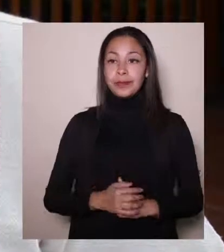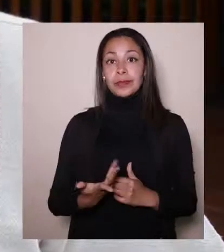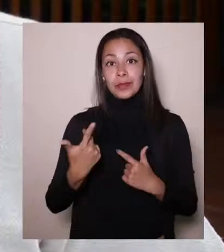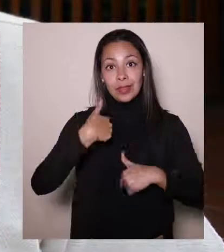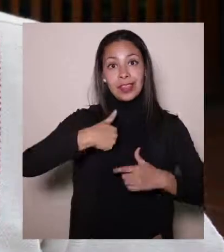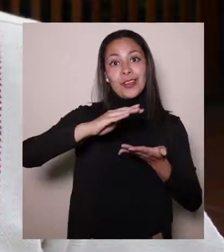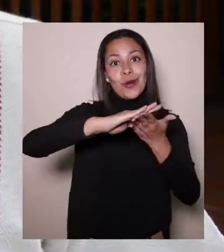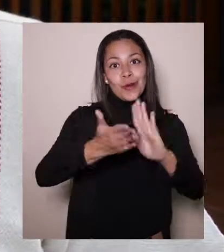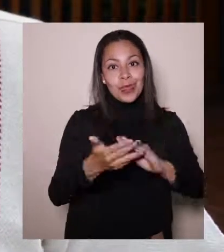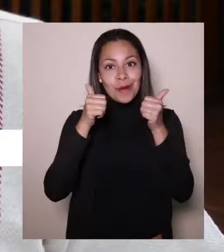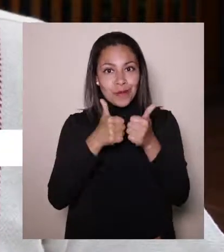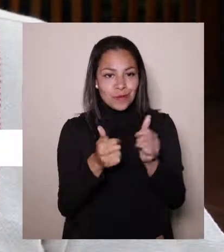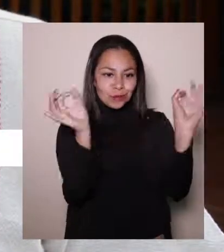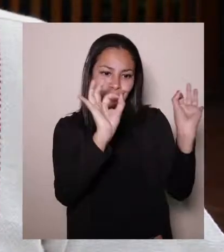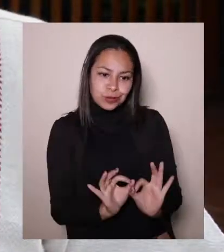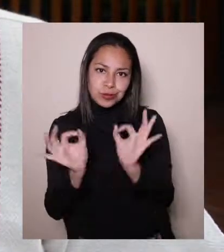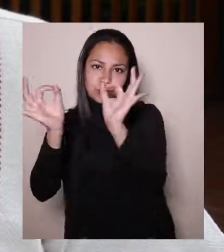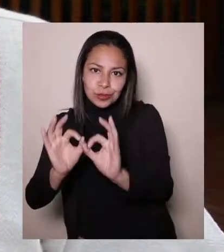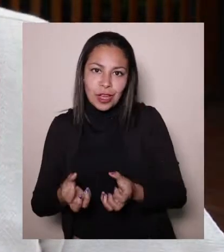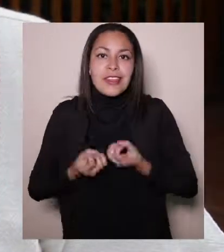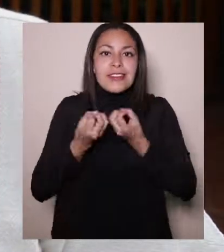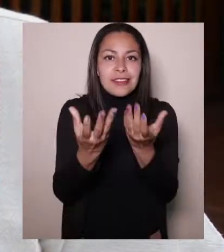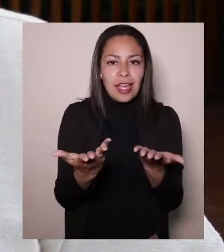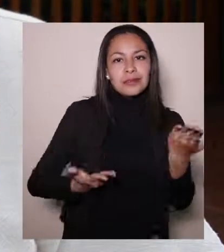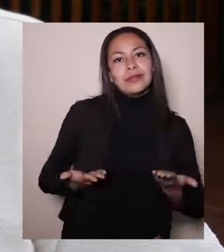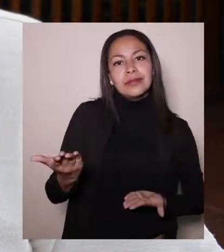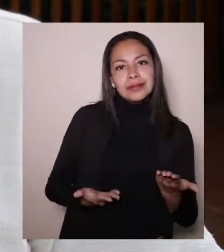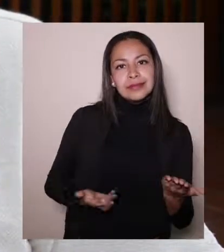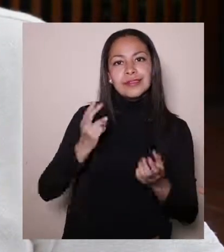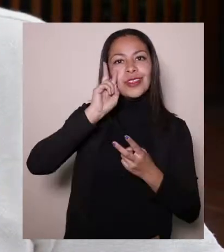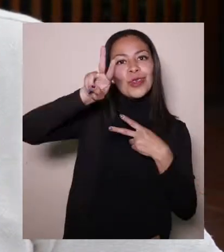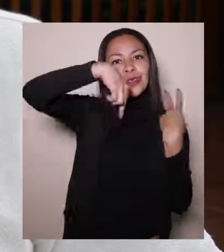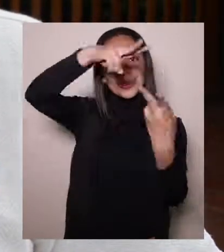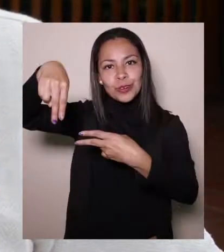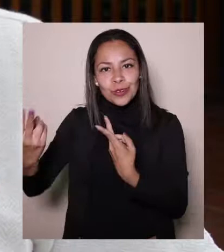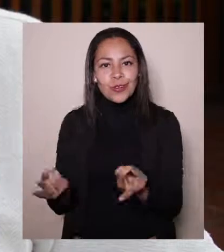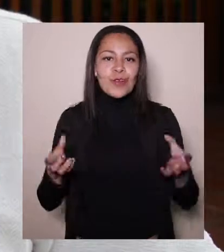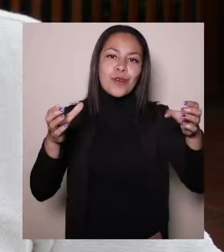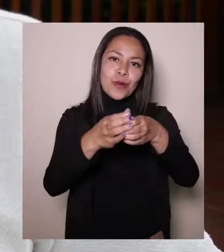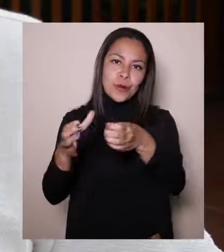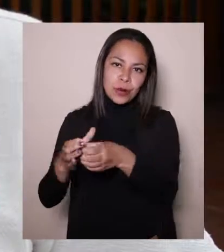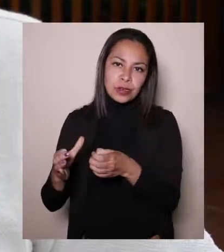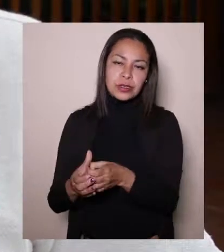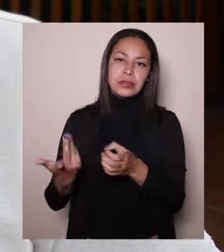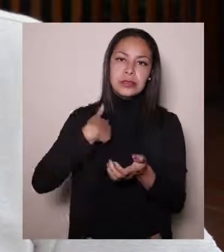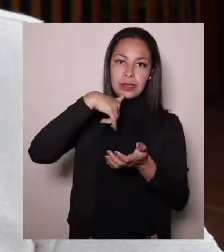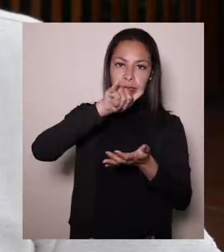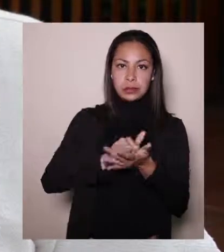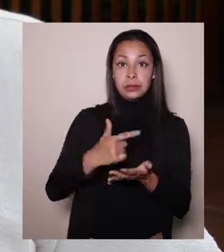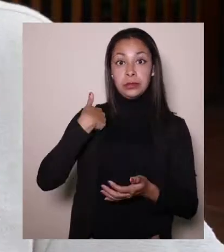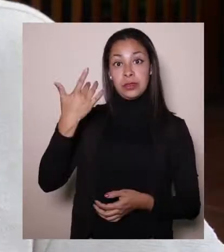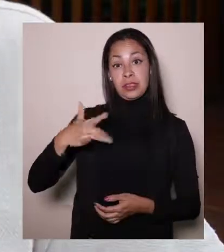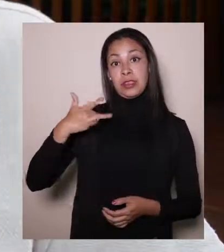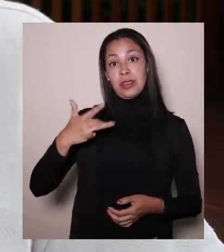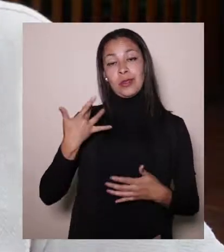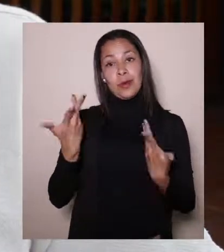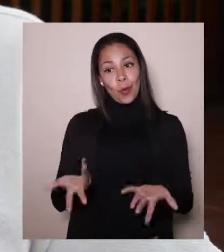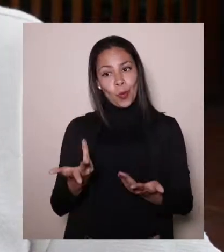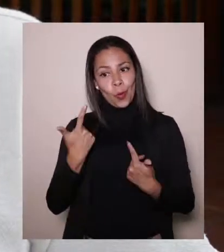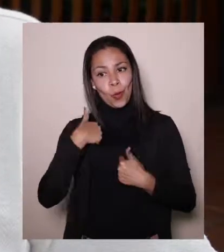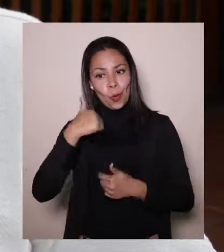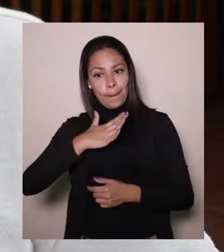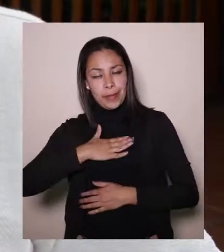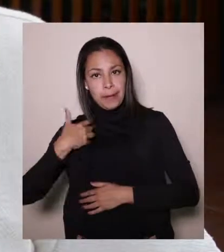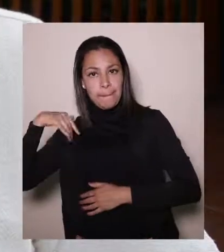que hay distintas comunidades muy organizadas ya prestando servicios turísticos, de manera asociativa, colectiva, así que en ese sentido siento